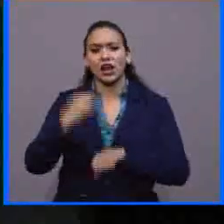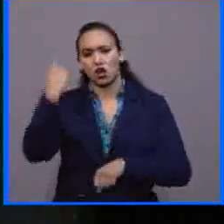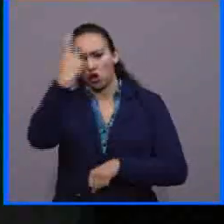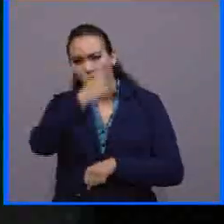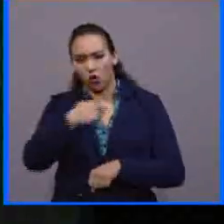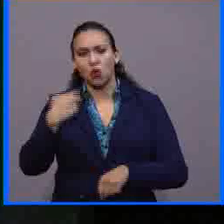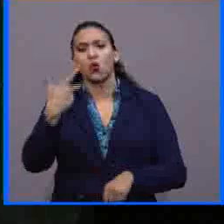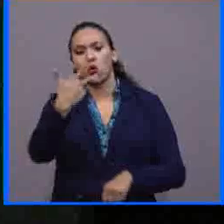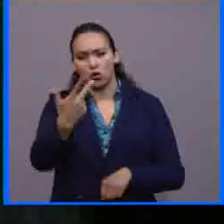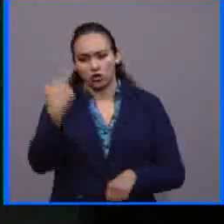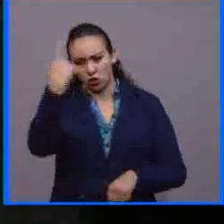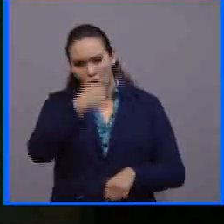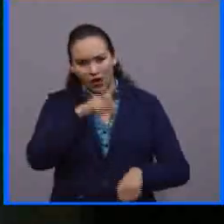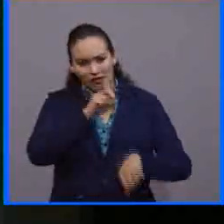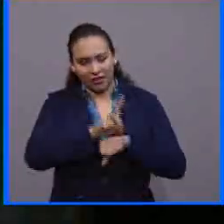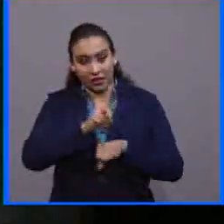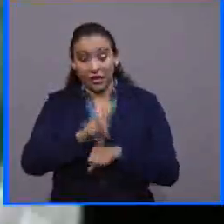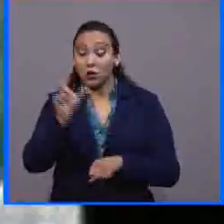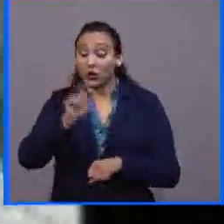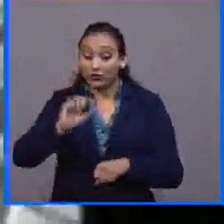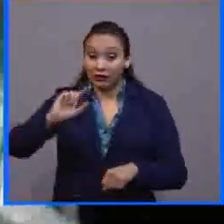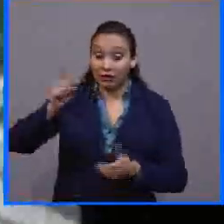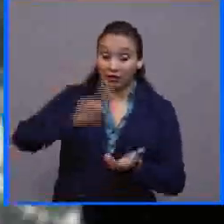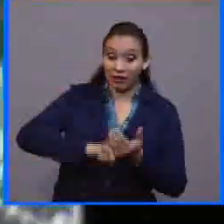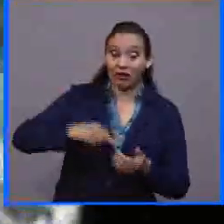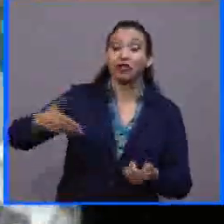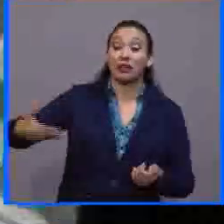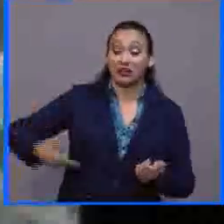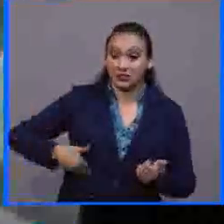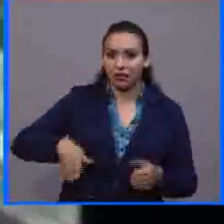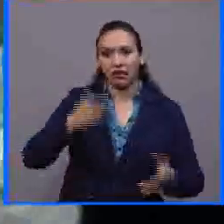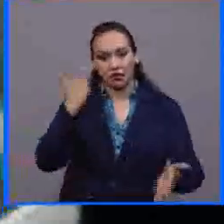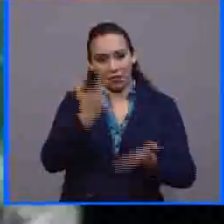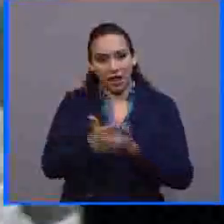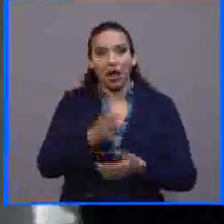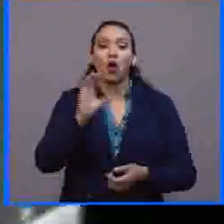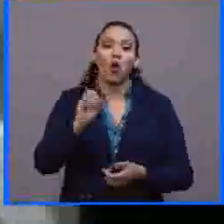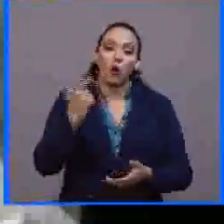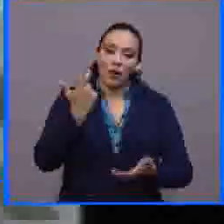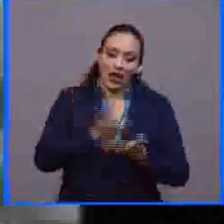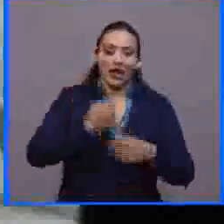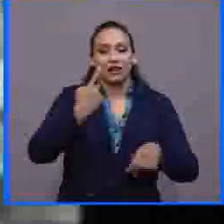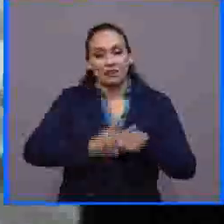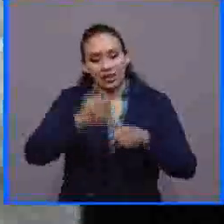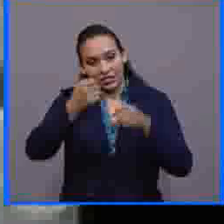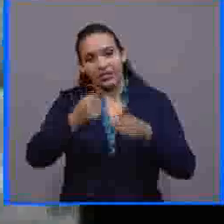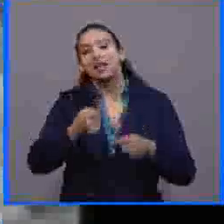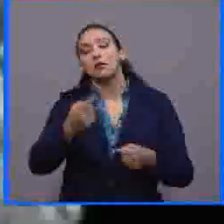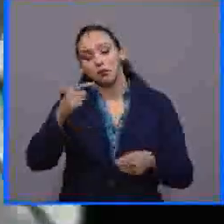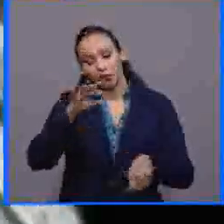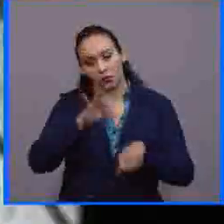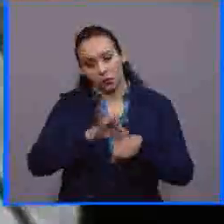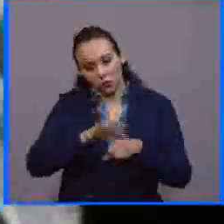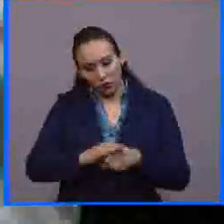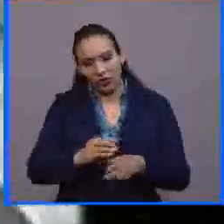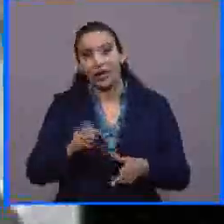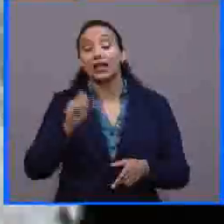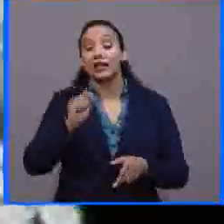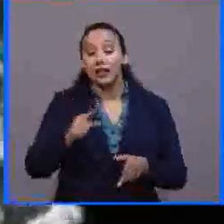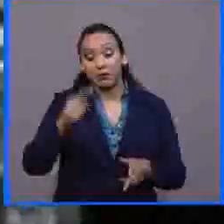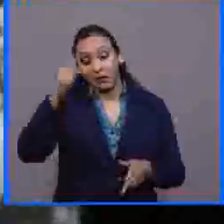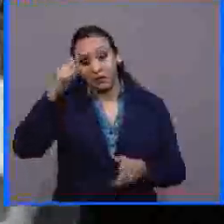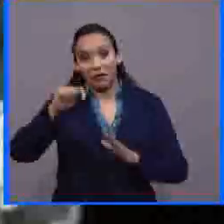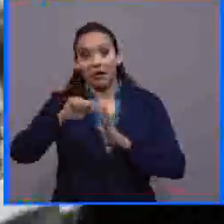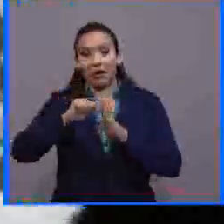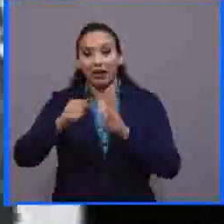horas, indemnización por accidentes de trabajo, pago de salarios en caso de enfermedades, seguro médico y expulsión de